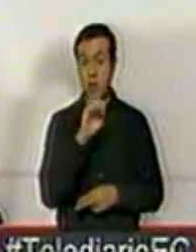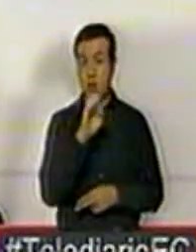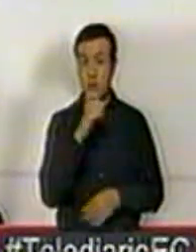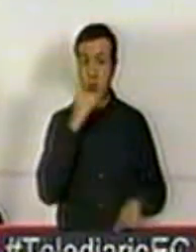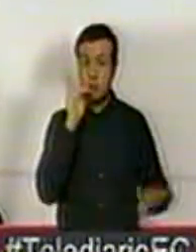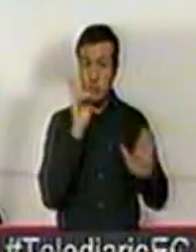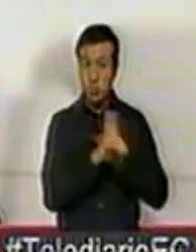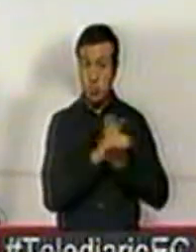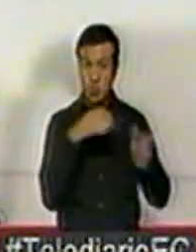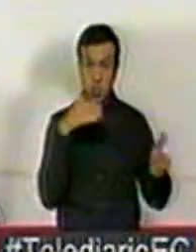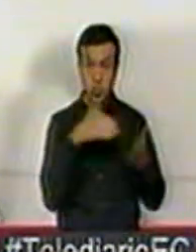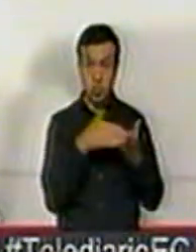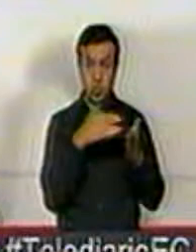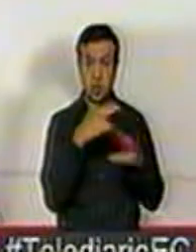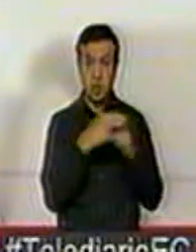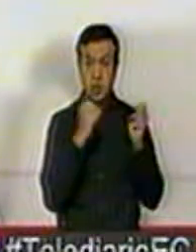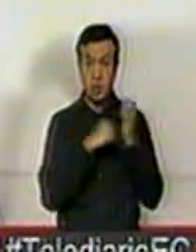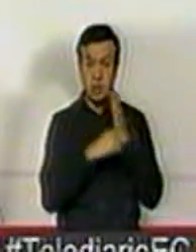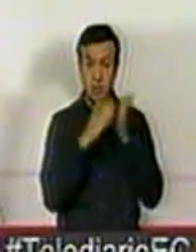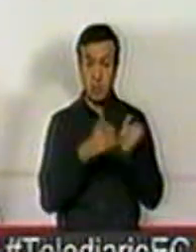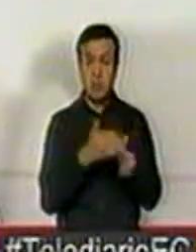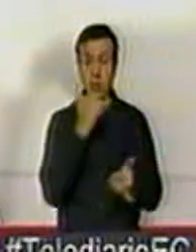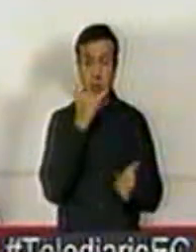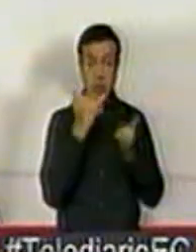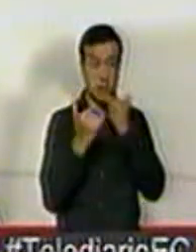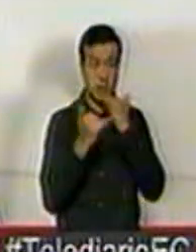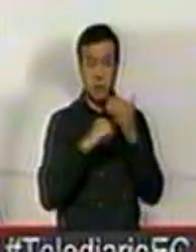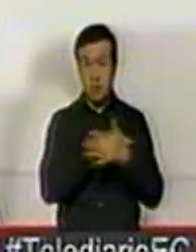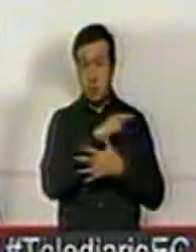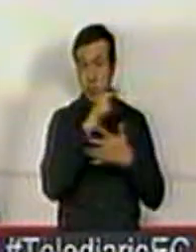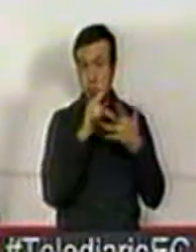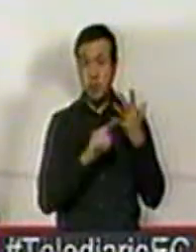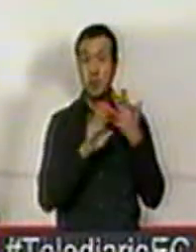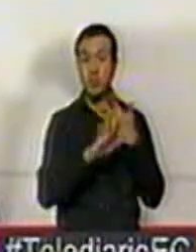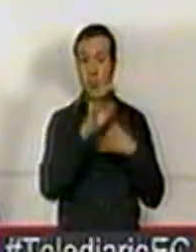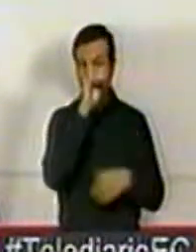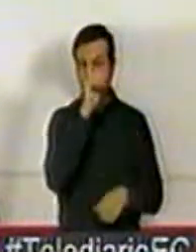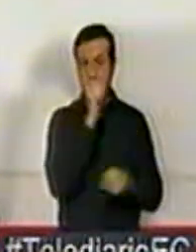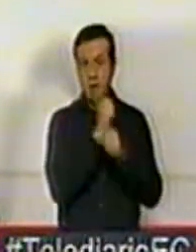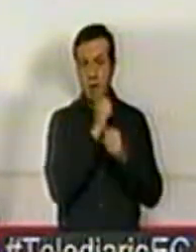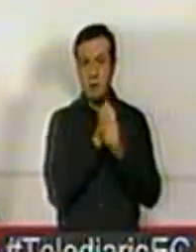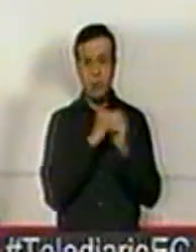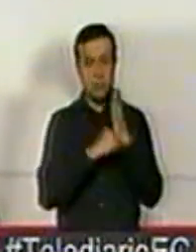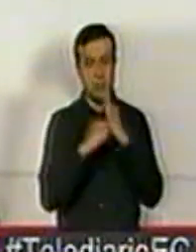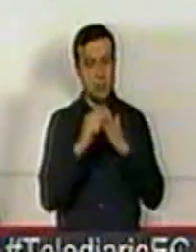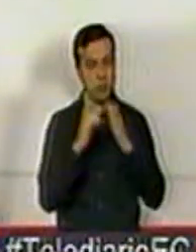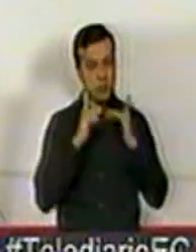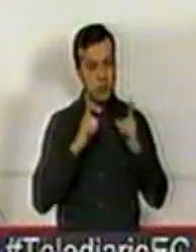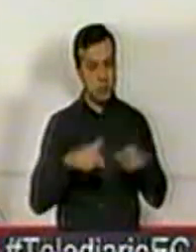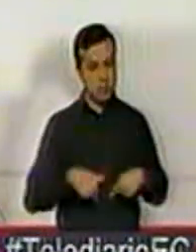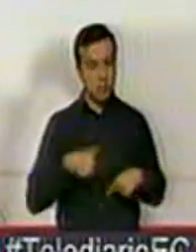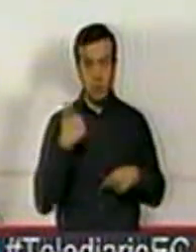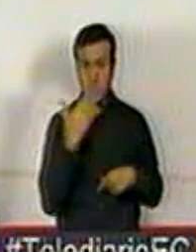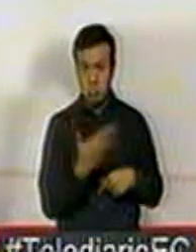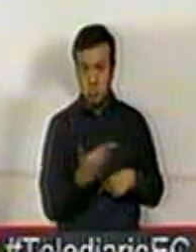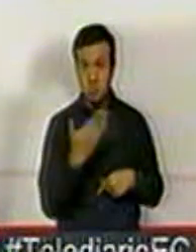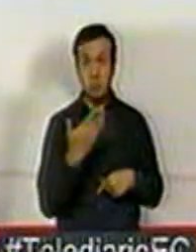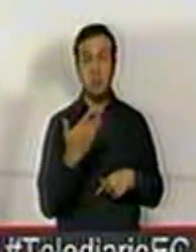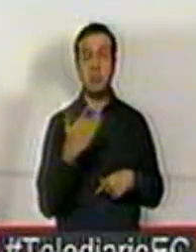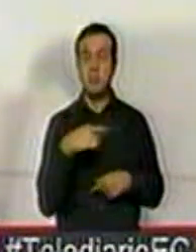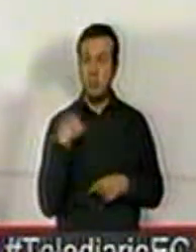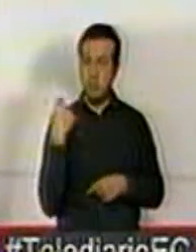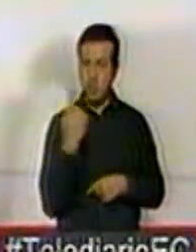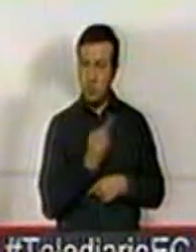la exministra por algunos incumplimientos en torno a su labor como ministra de Salud. Está en su facultad. Nosotros vamos